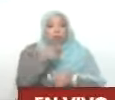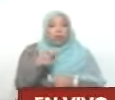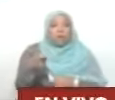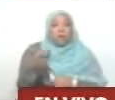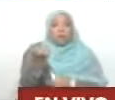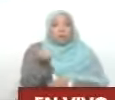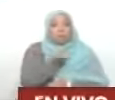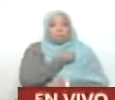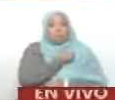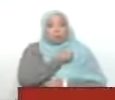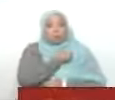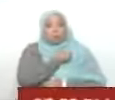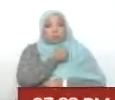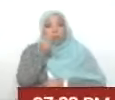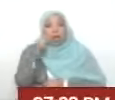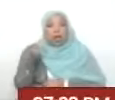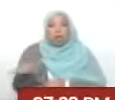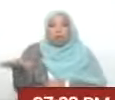El pueblo me cuida.